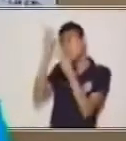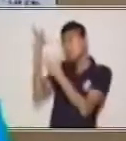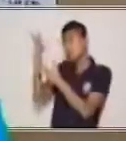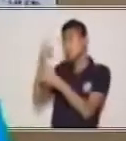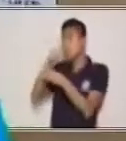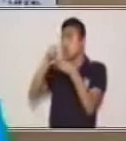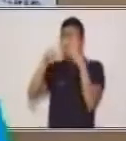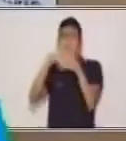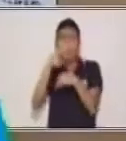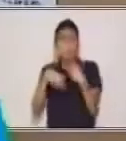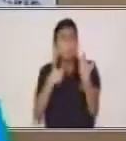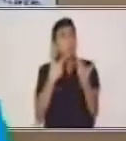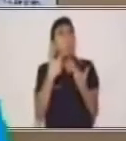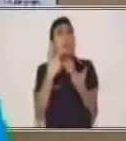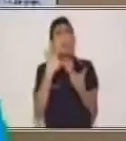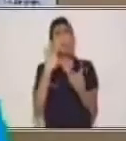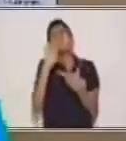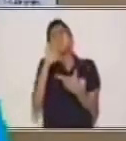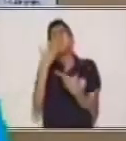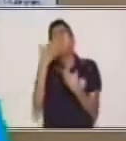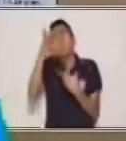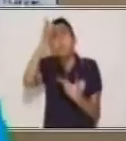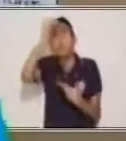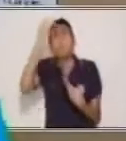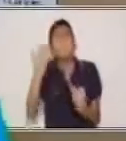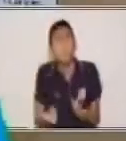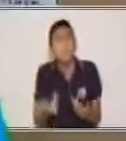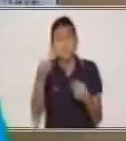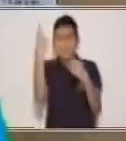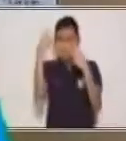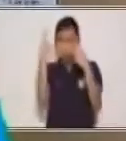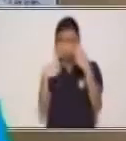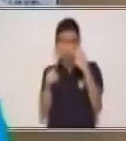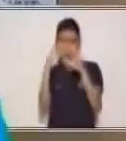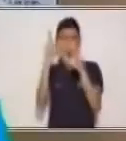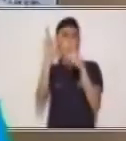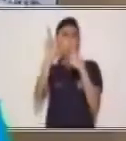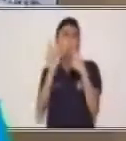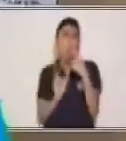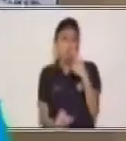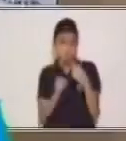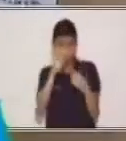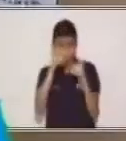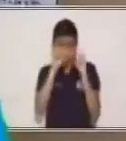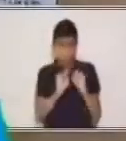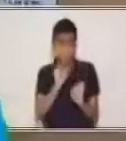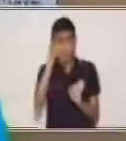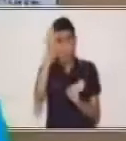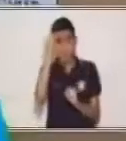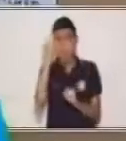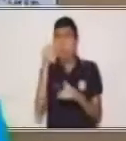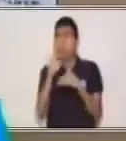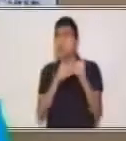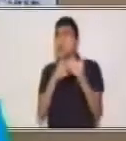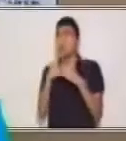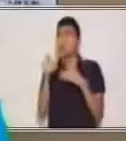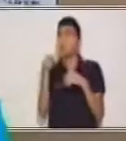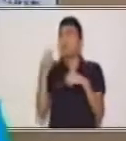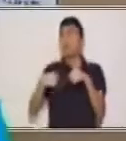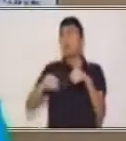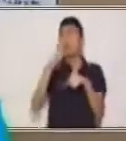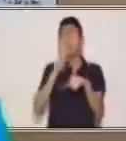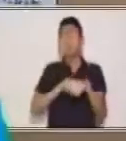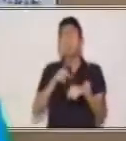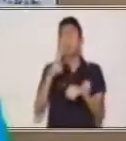¿Aprendieron bien los sujetos tácitos, los tipos de sujetos y predicados? Coméntenlo, aunque normalmente no